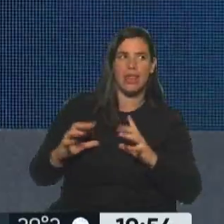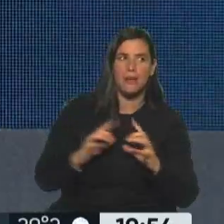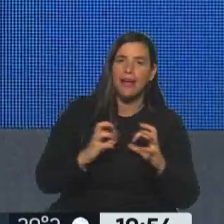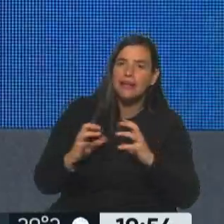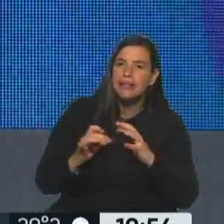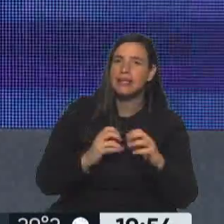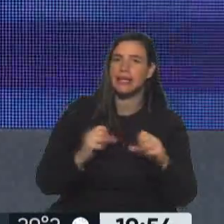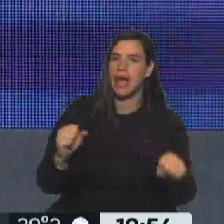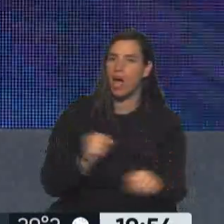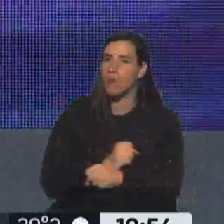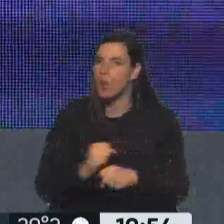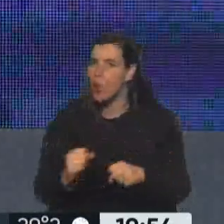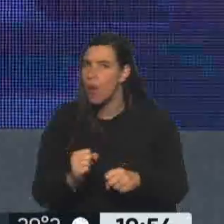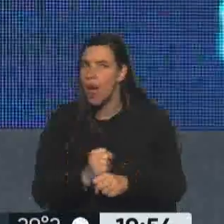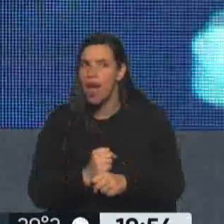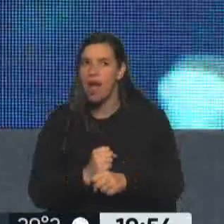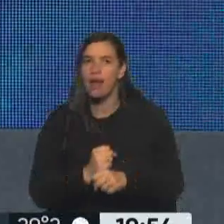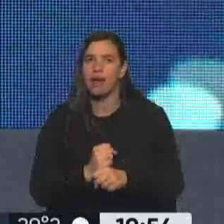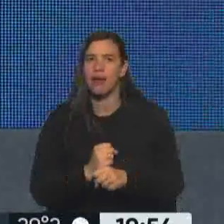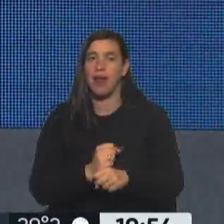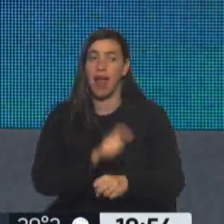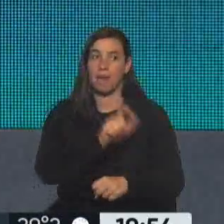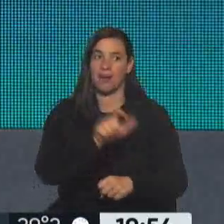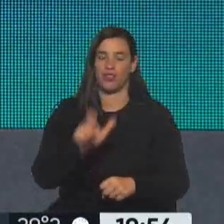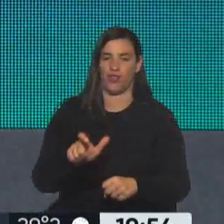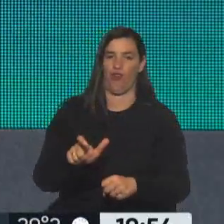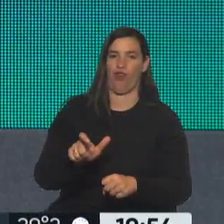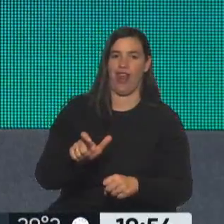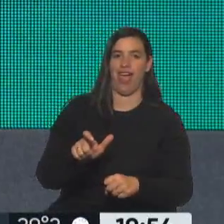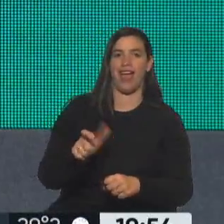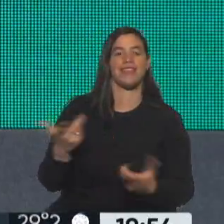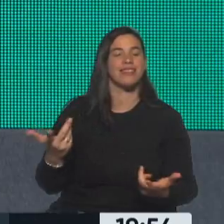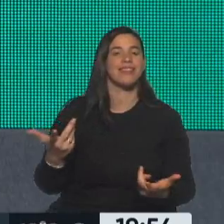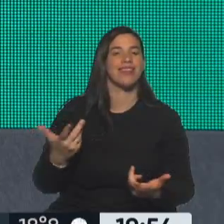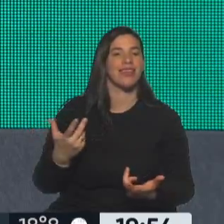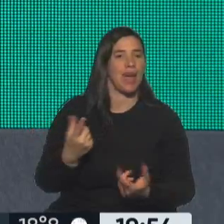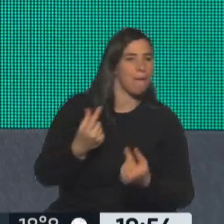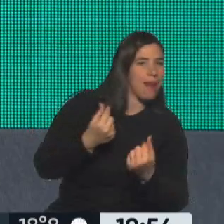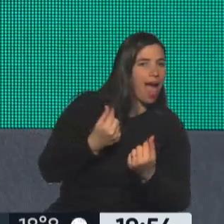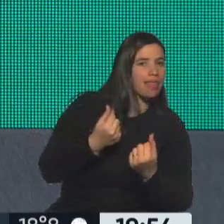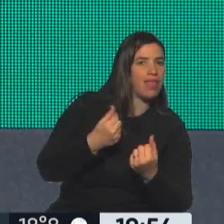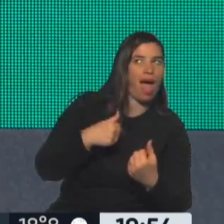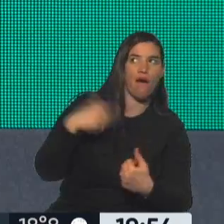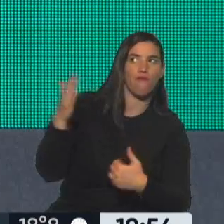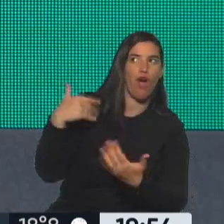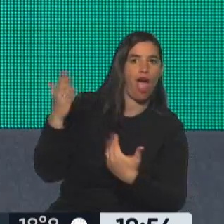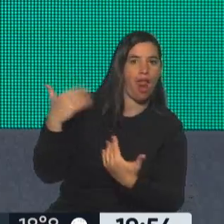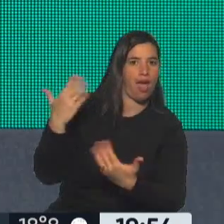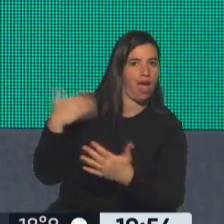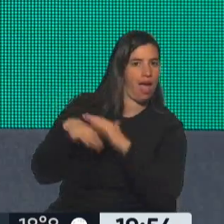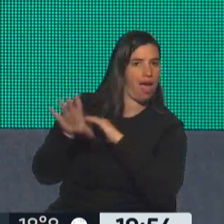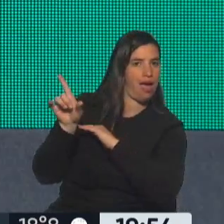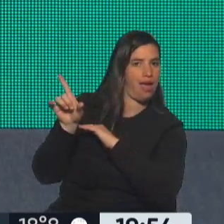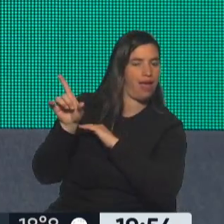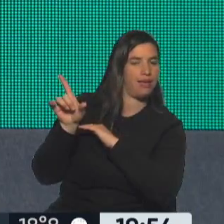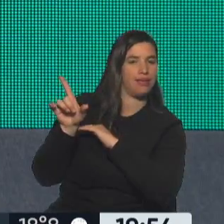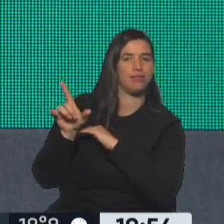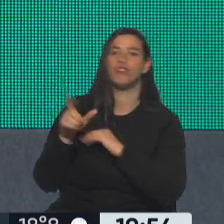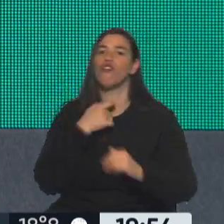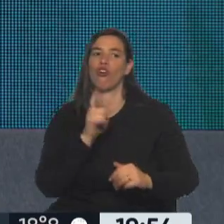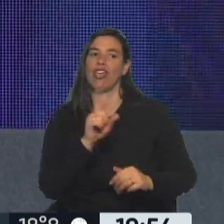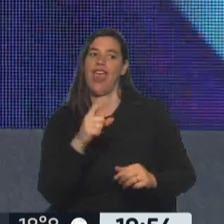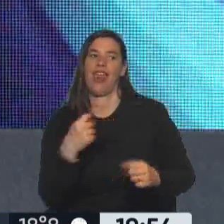del nivel de concentración económica que hay en la Argentina. Entonces no puede ser que los derechos de los trabajadores son los que están generando los supuestos